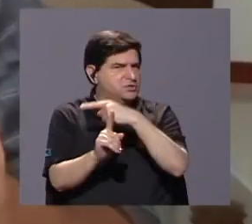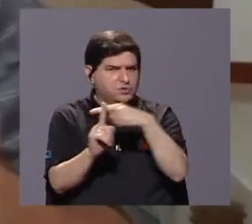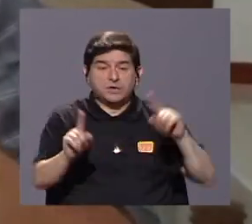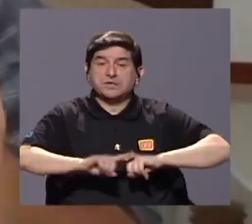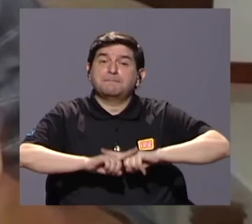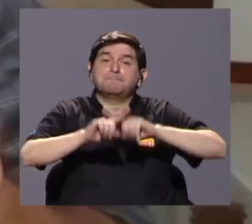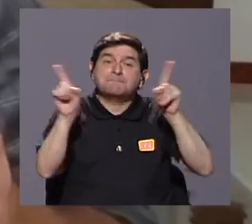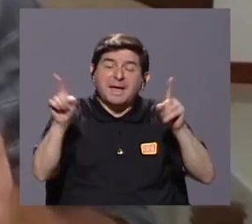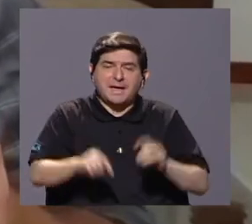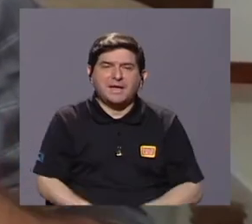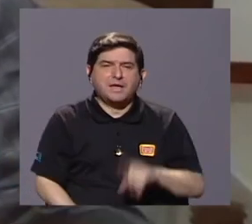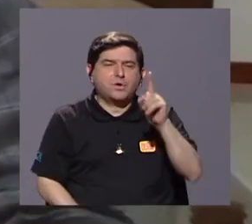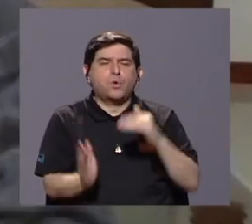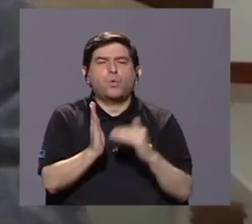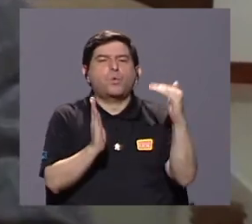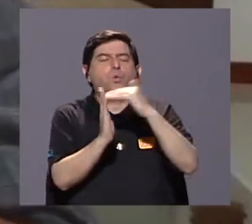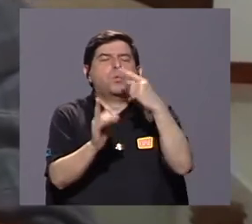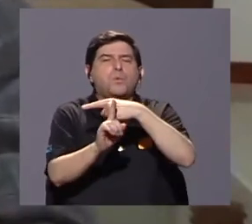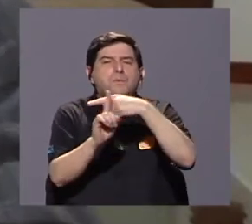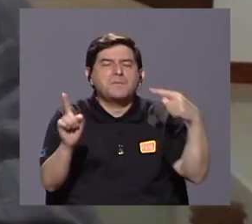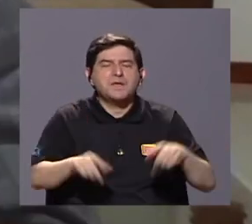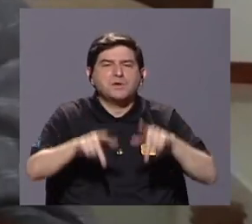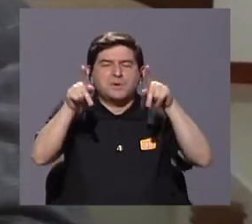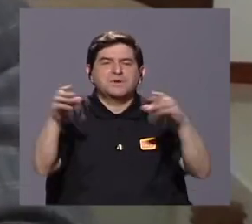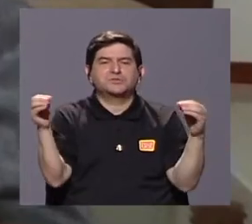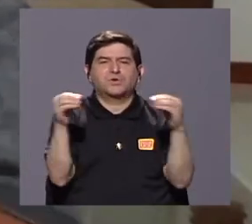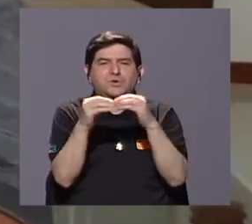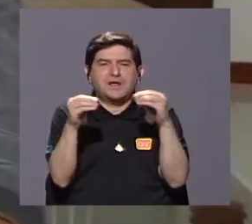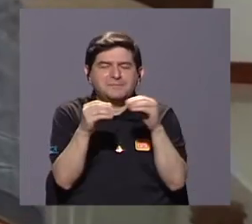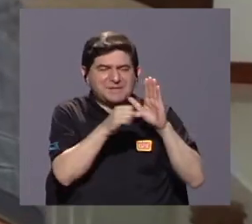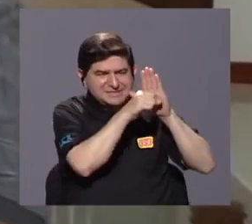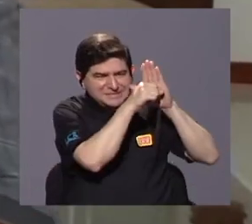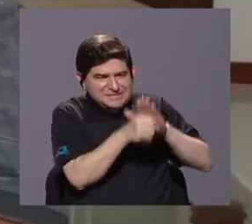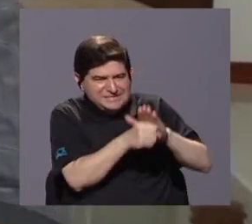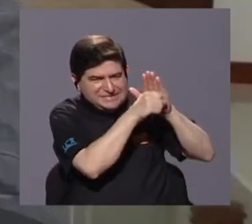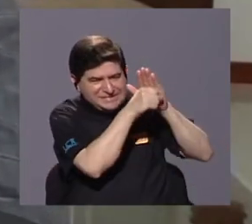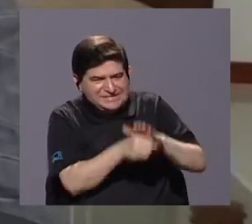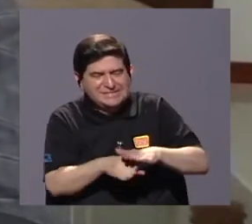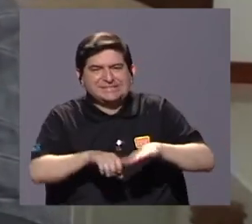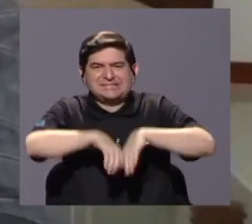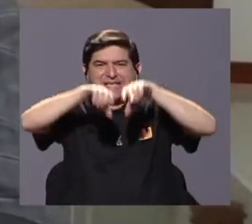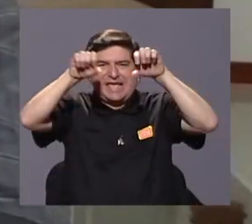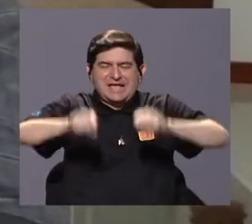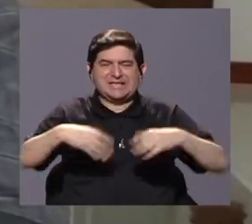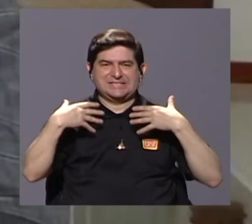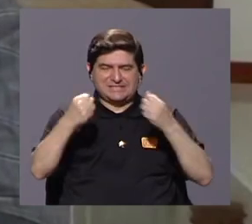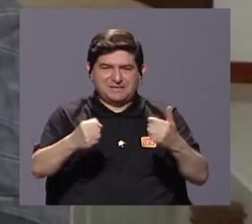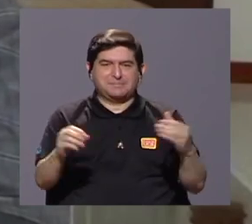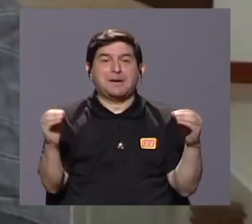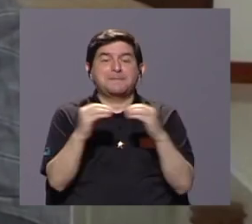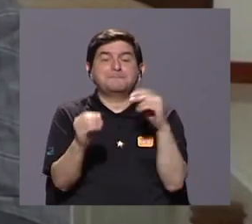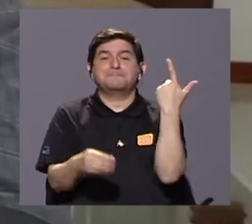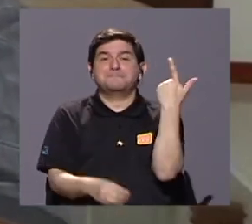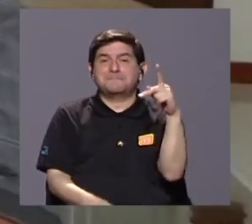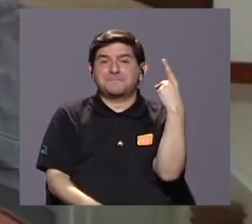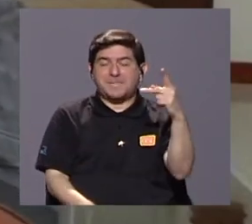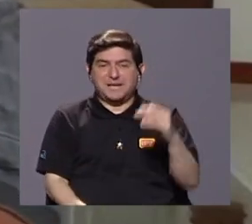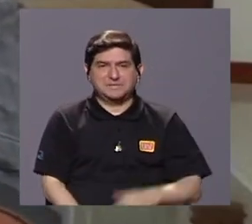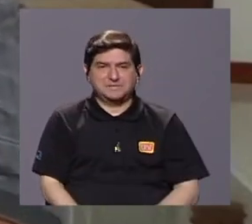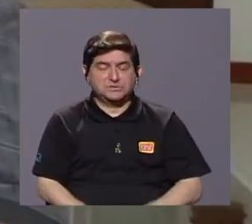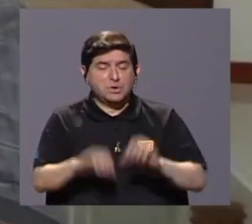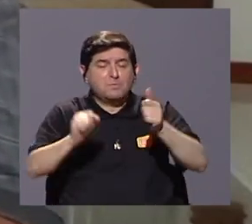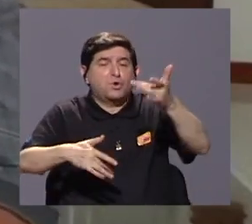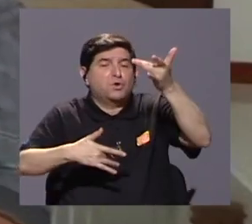Pero resulta que 1.5 millones son los que más presionan al sistema de salud porque son los que tienen más riesgo de